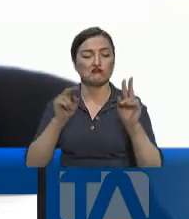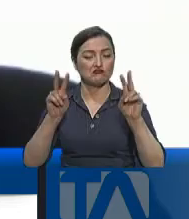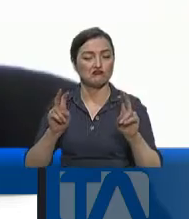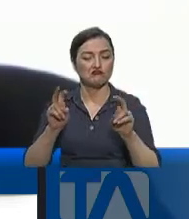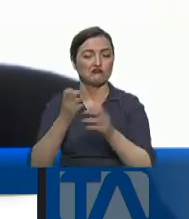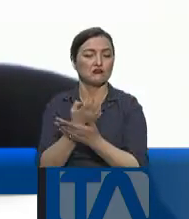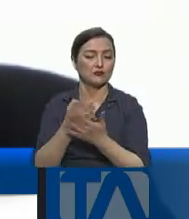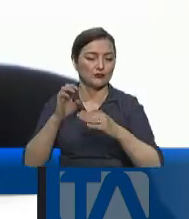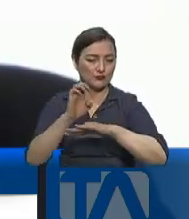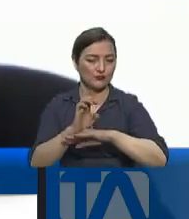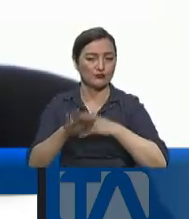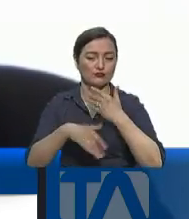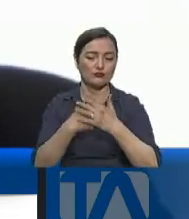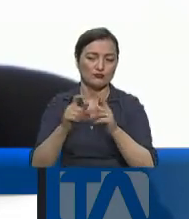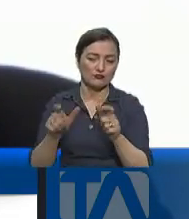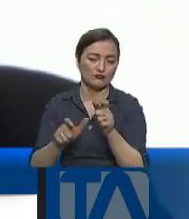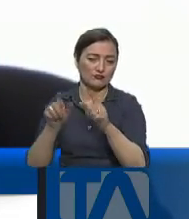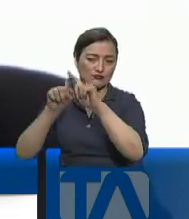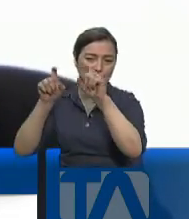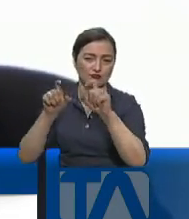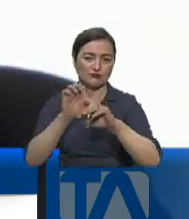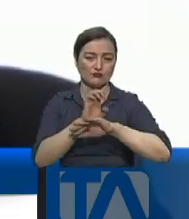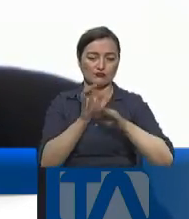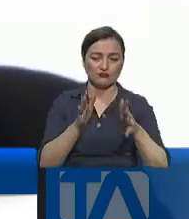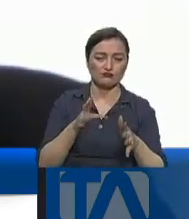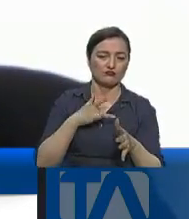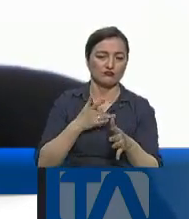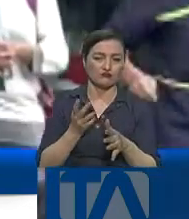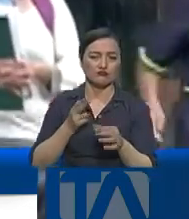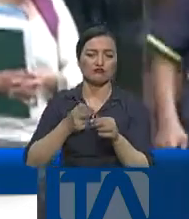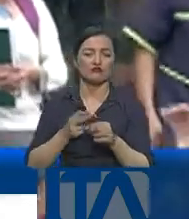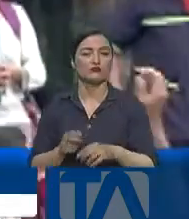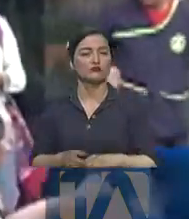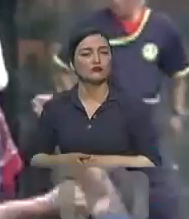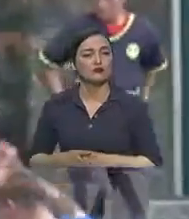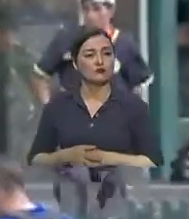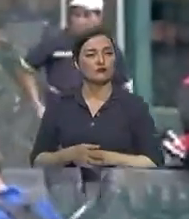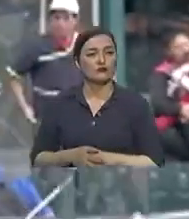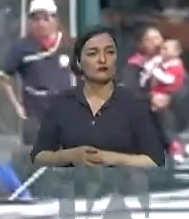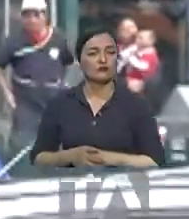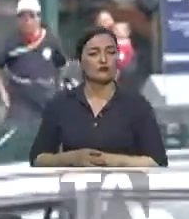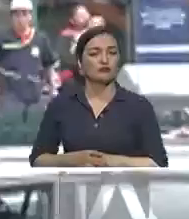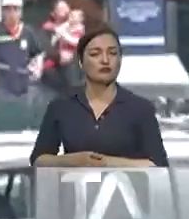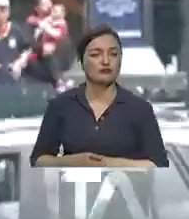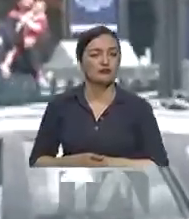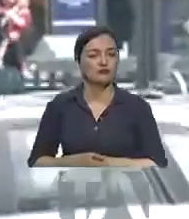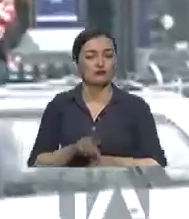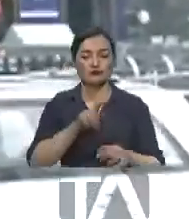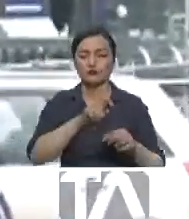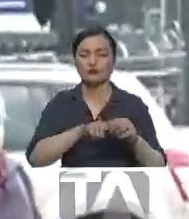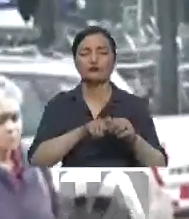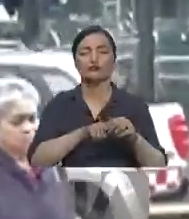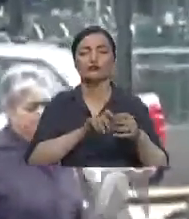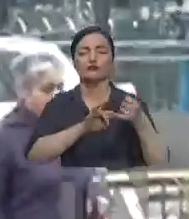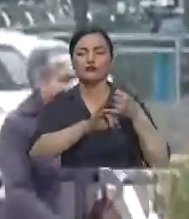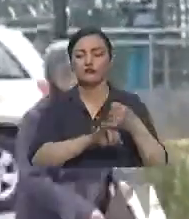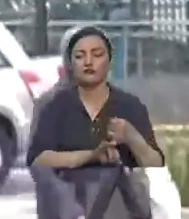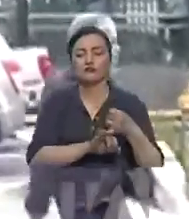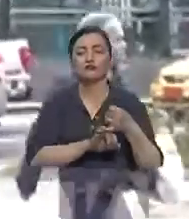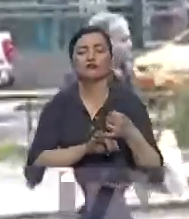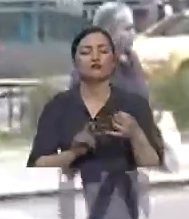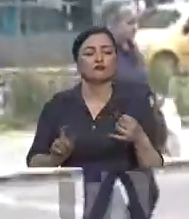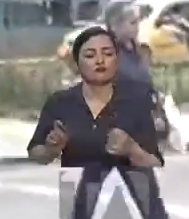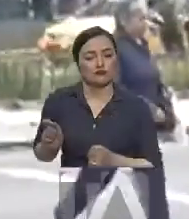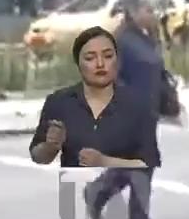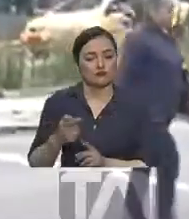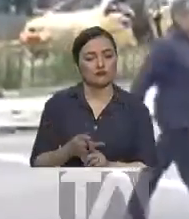empresarios y todos los Ecuatorianos están inmersos en ese aspecto la cifras de afiliados en modalidad bajo relación de dependencia según la